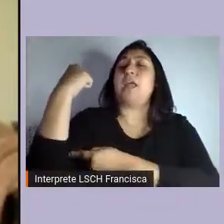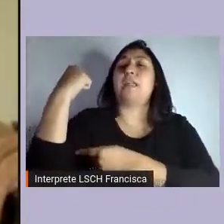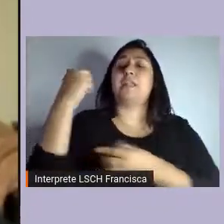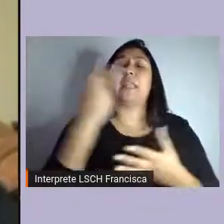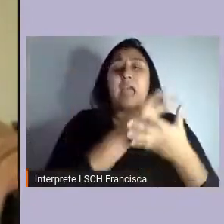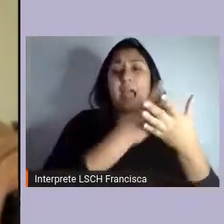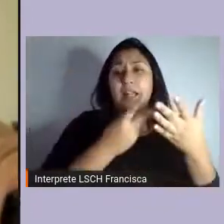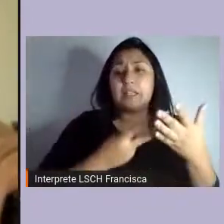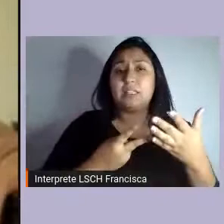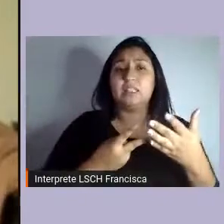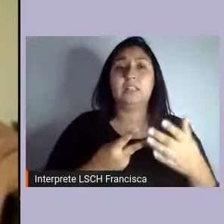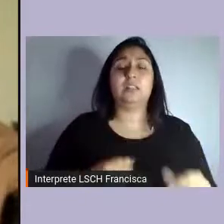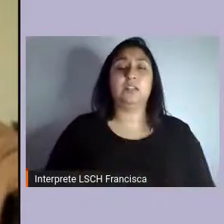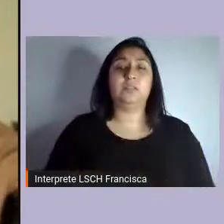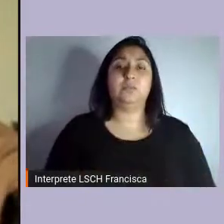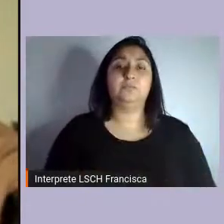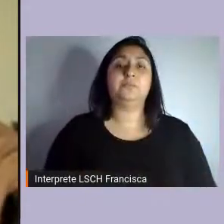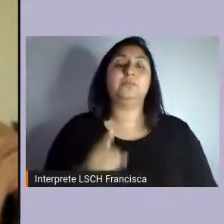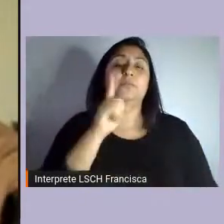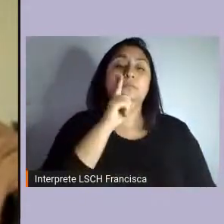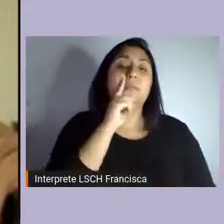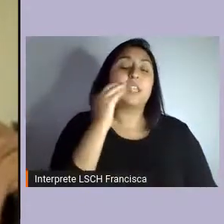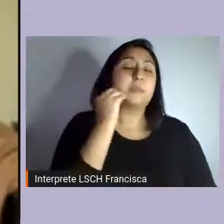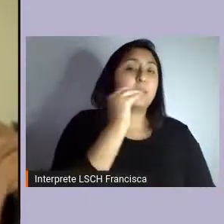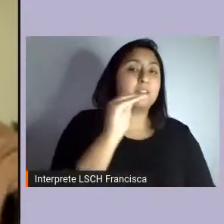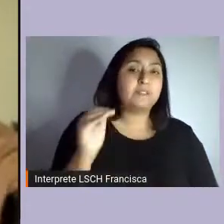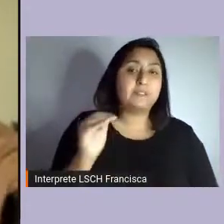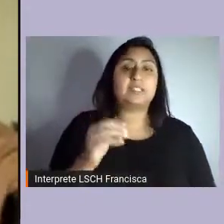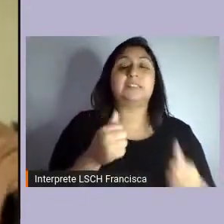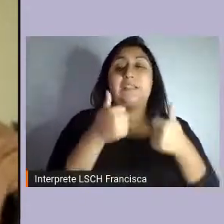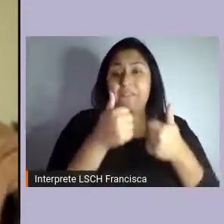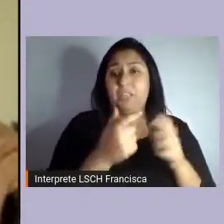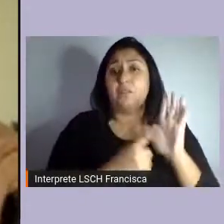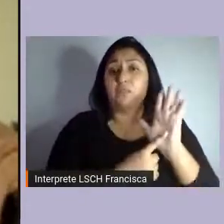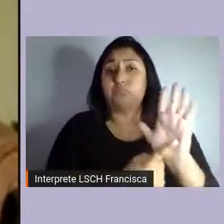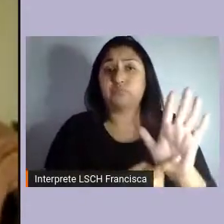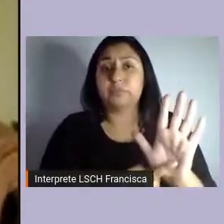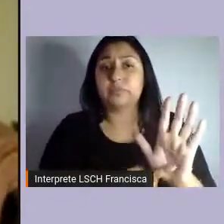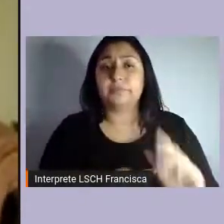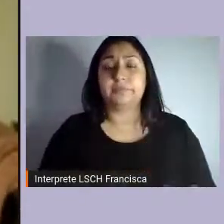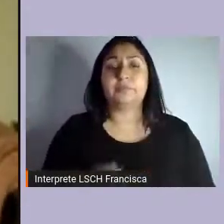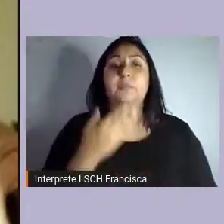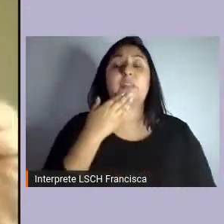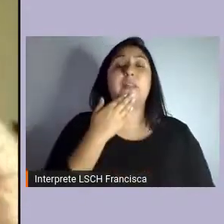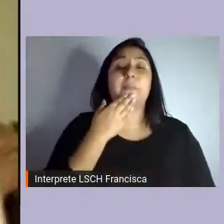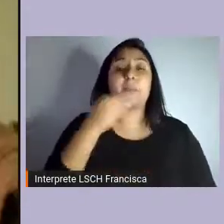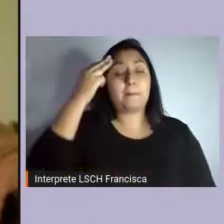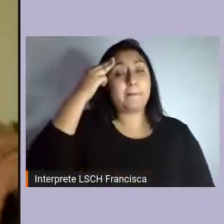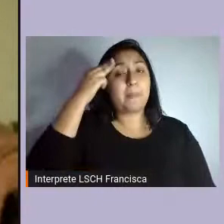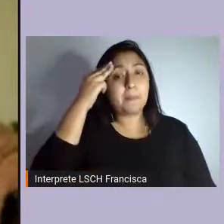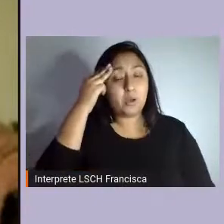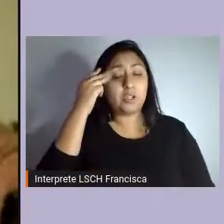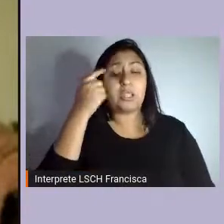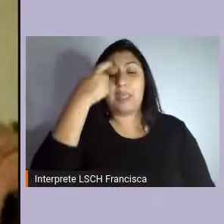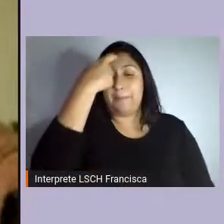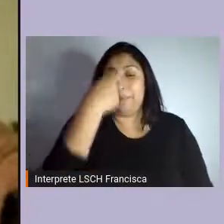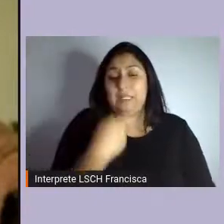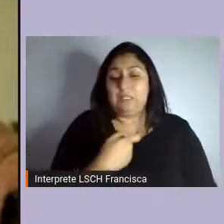Bueno, está esa infancia muy, muy bien retratada, está esa memoria personal entonces como